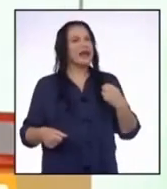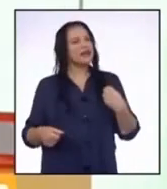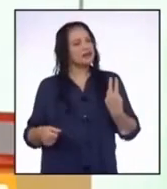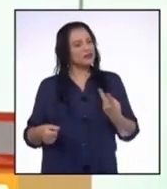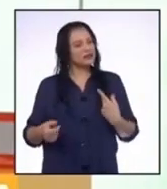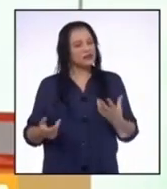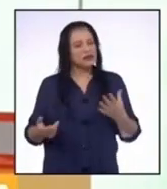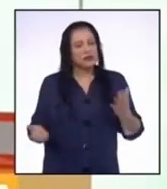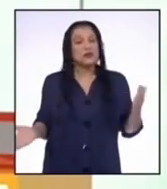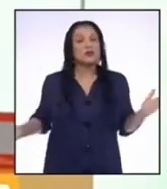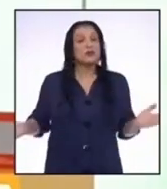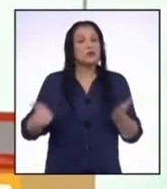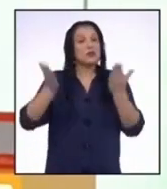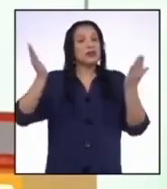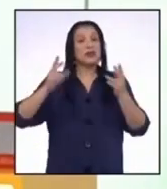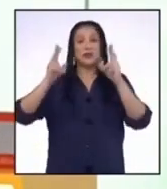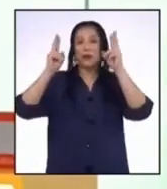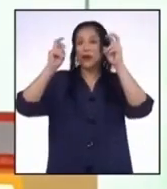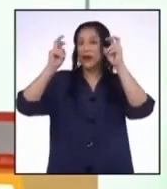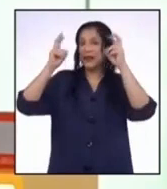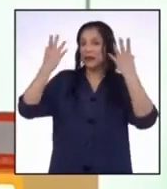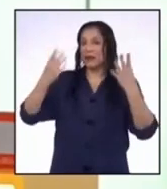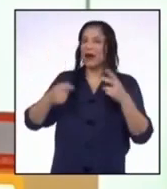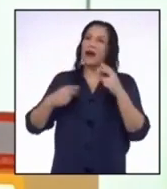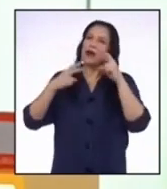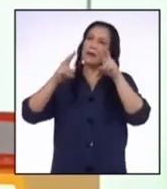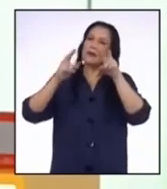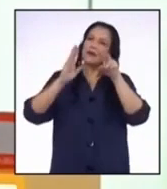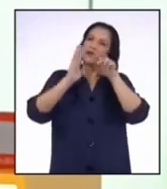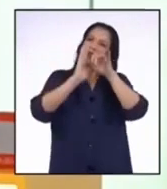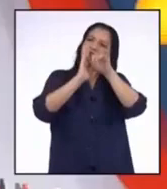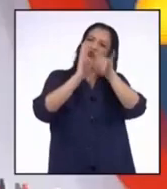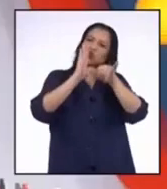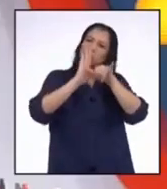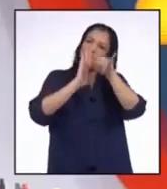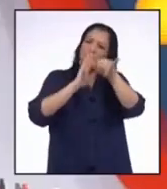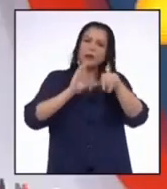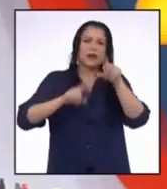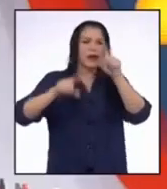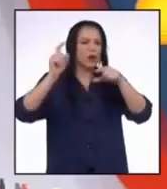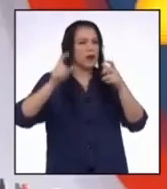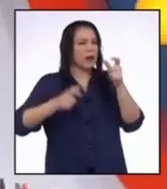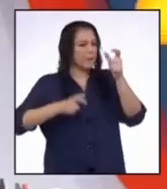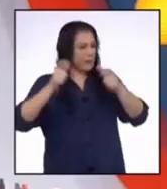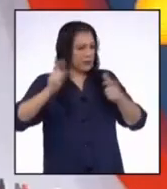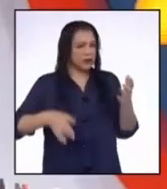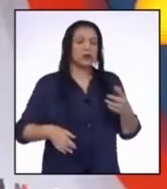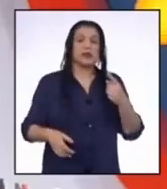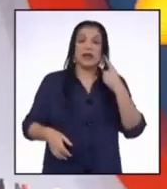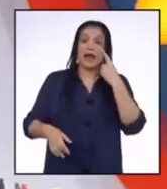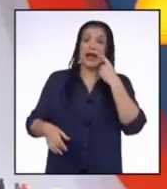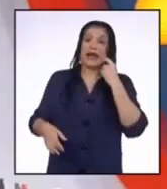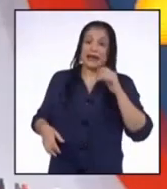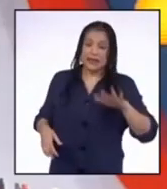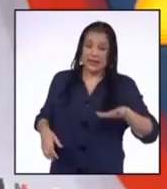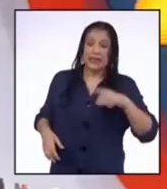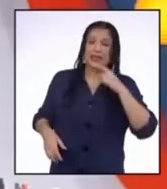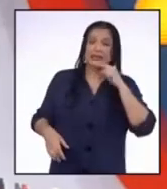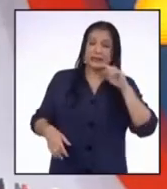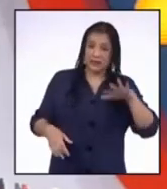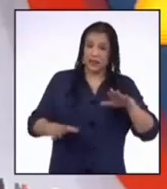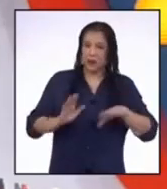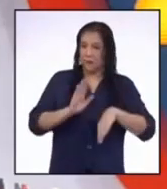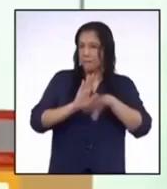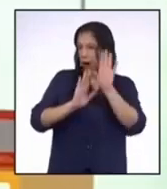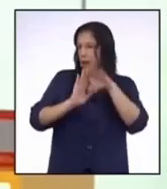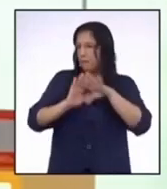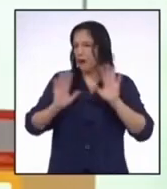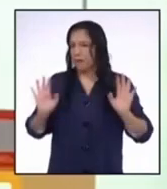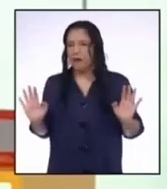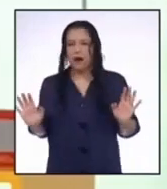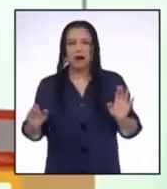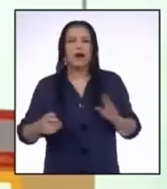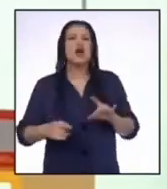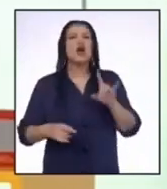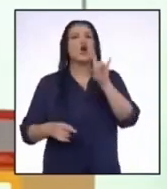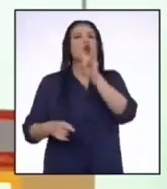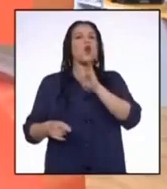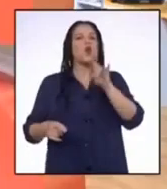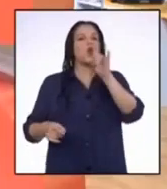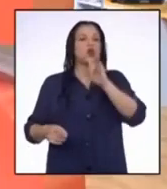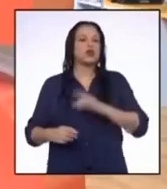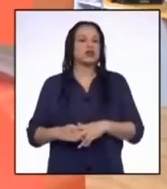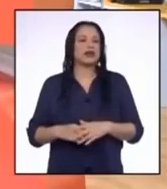el tema del programa y vimos en YouTube que algunas personas, Niñas y niños, sobre todo, ¿para qué vamos a mentir?